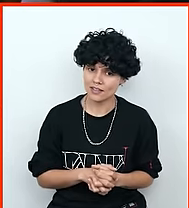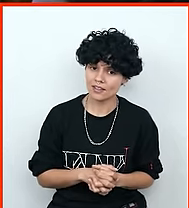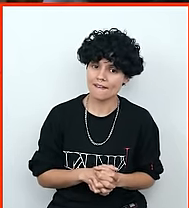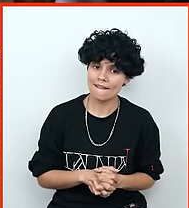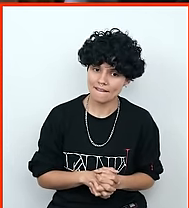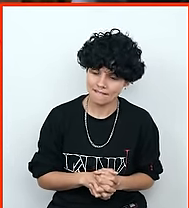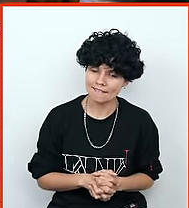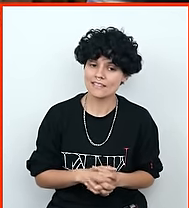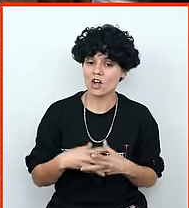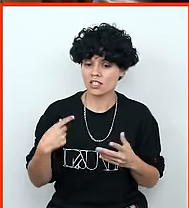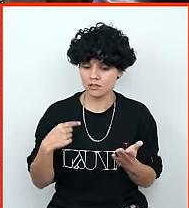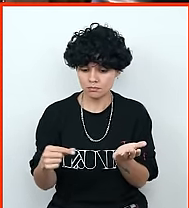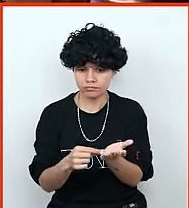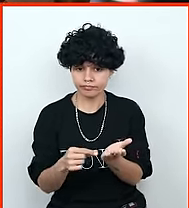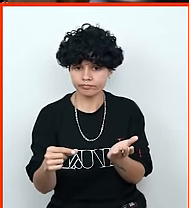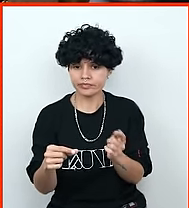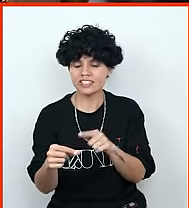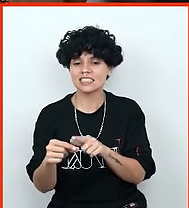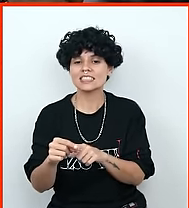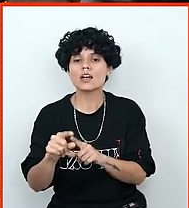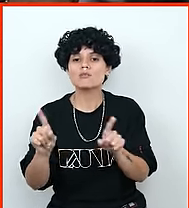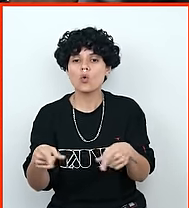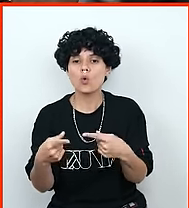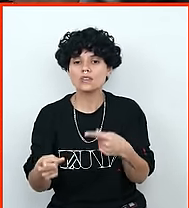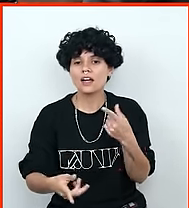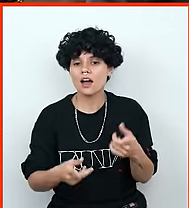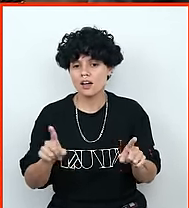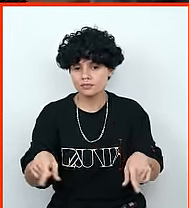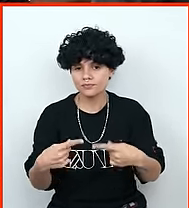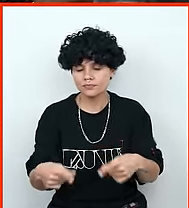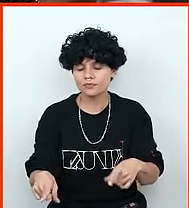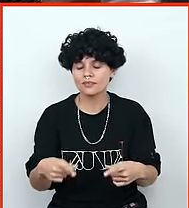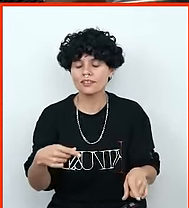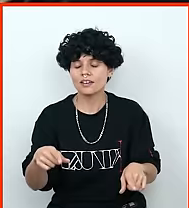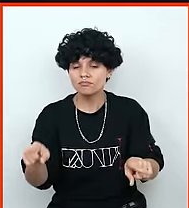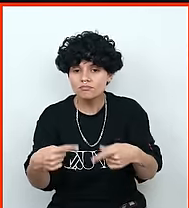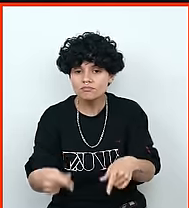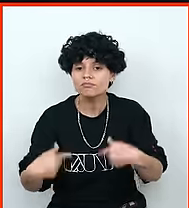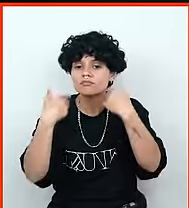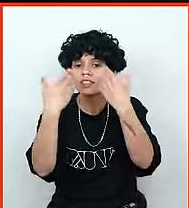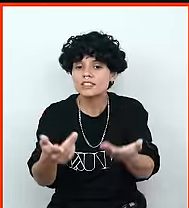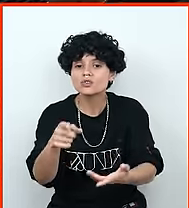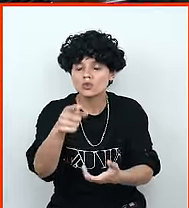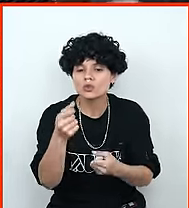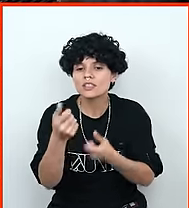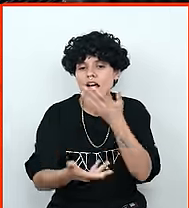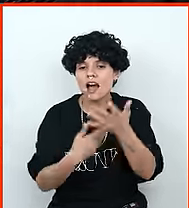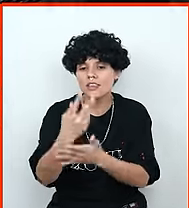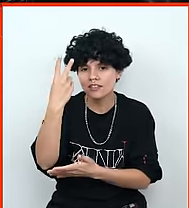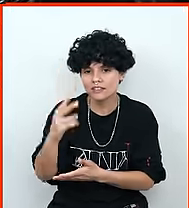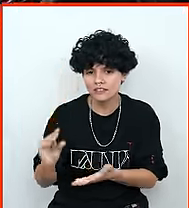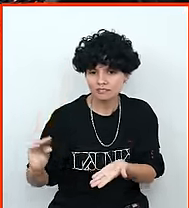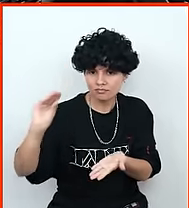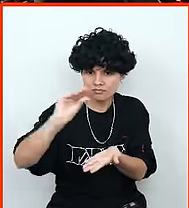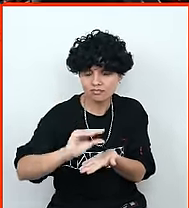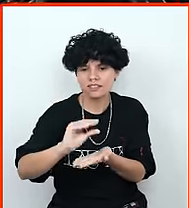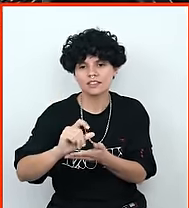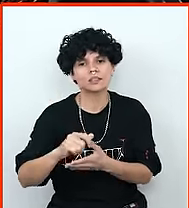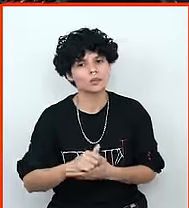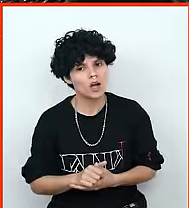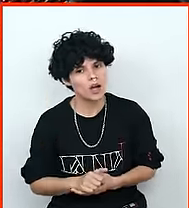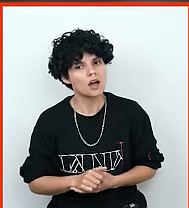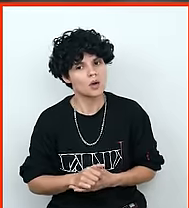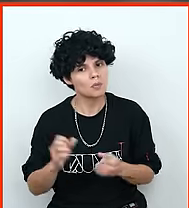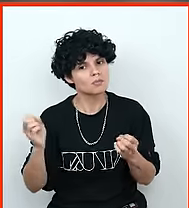Oh. Y yo le estoy pasando un beat de Magic en el beat para Doctor. Ay,